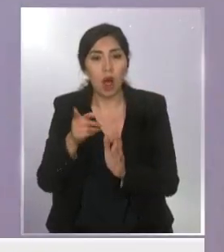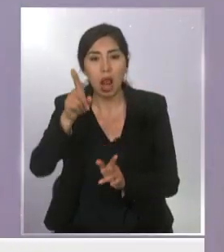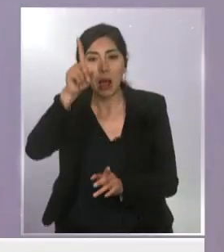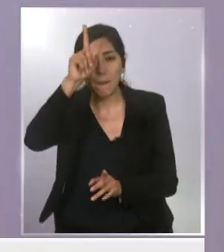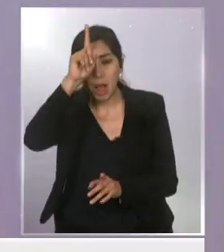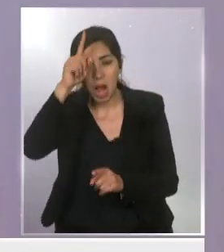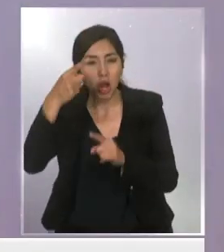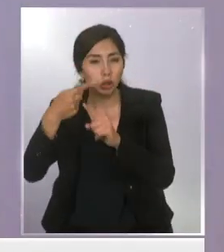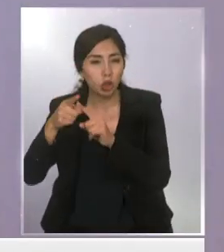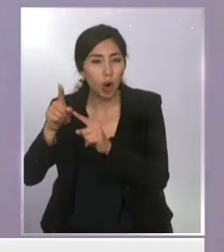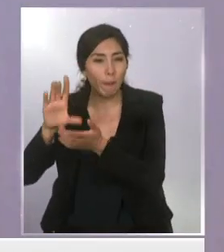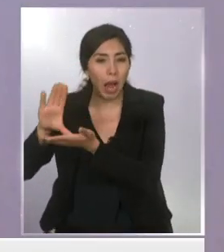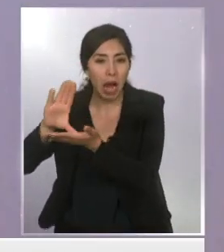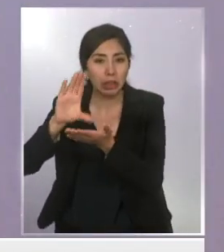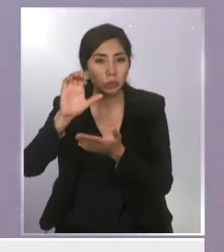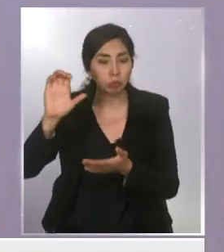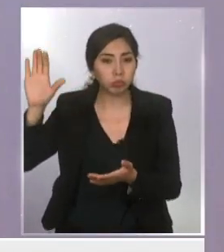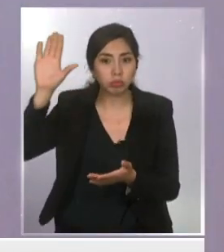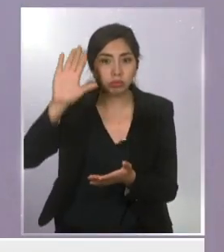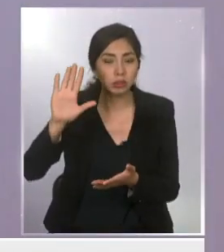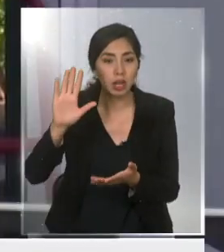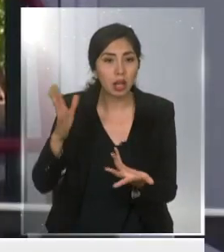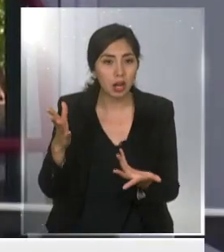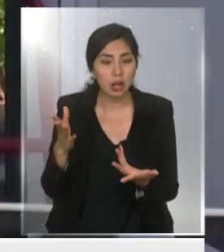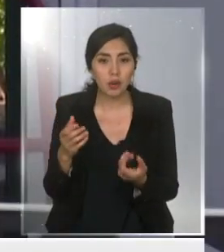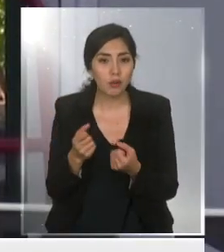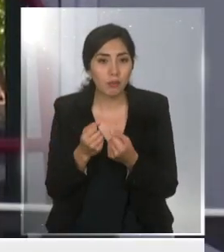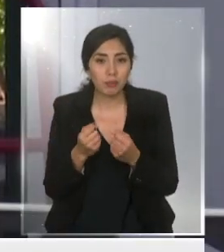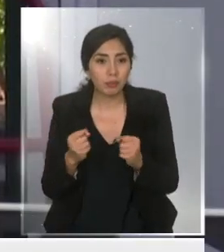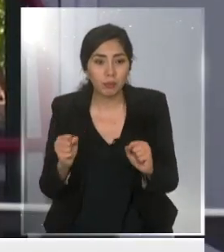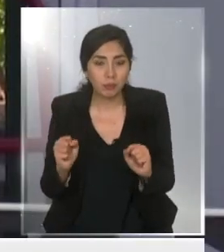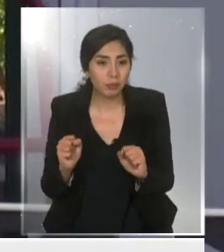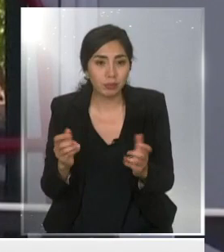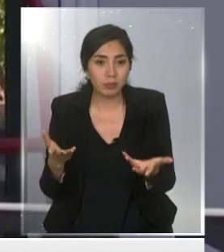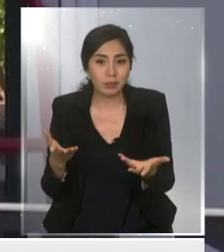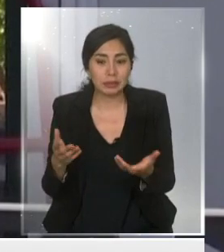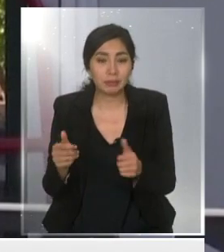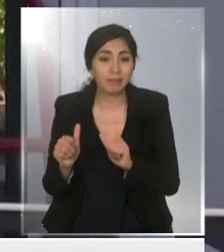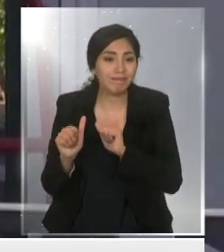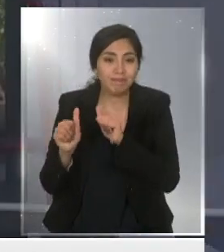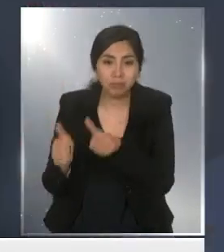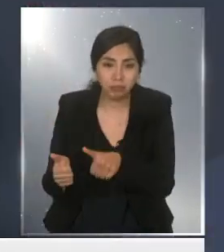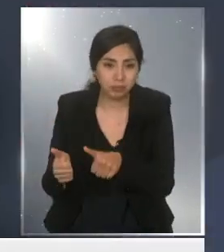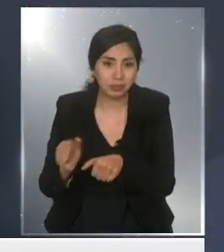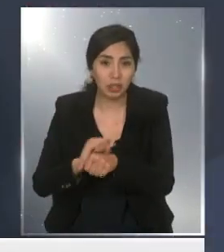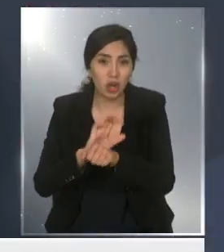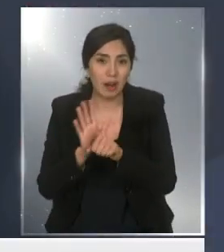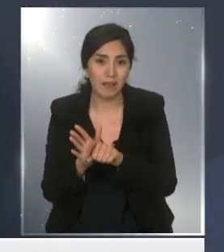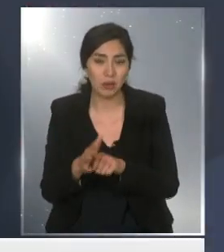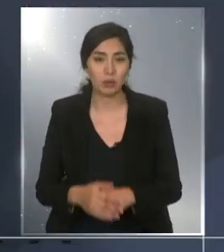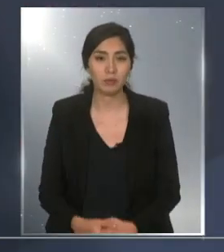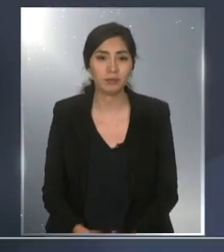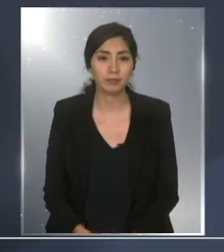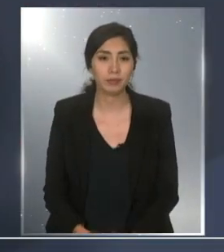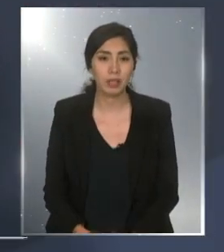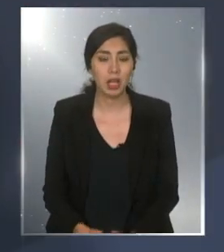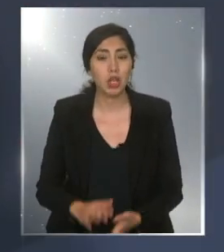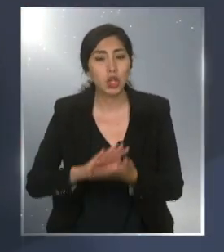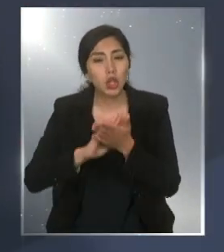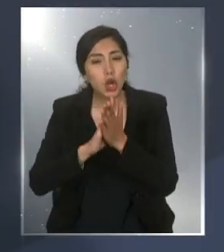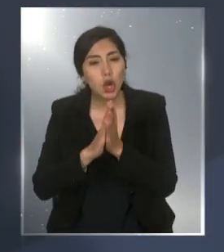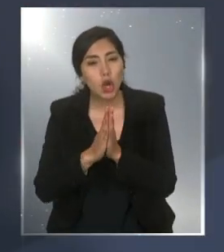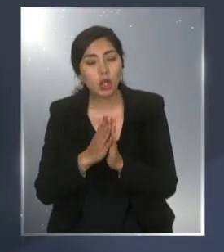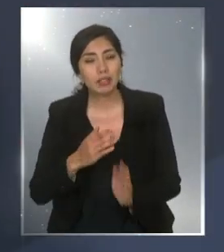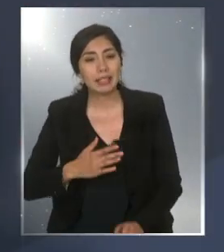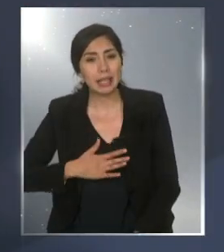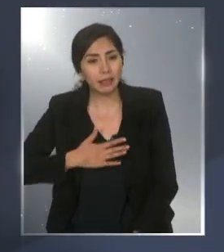República Checa han podido escapar del impacto de la temida segunda ola de coronavirus. Todos sentimos que las